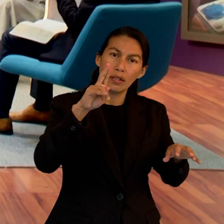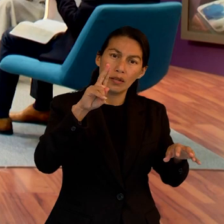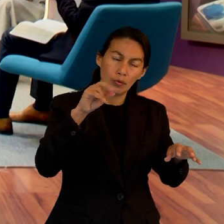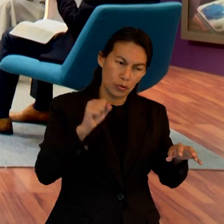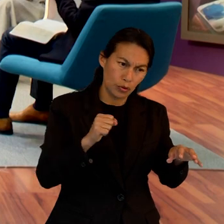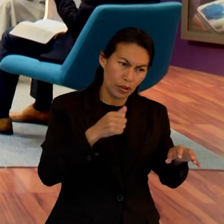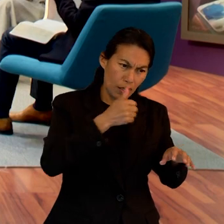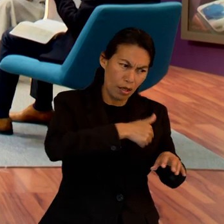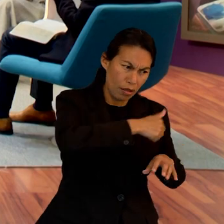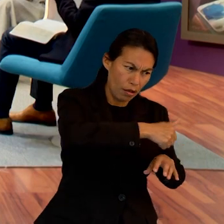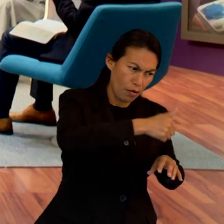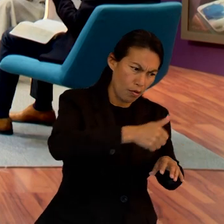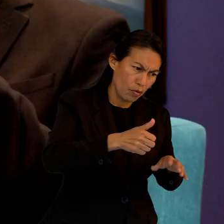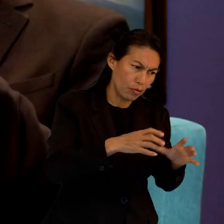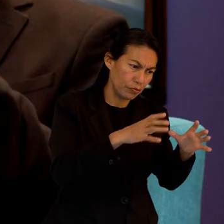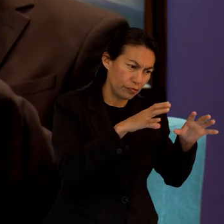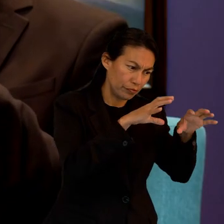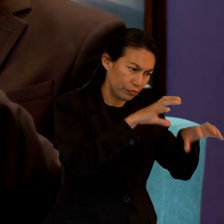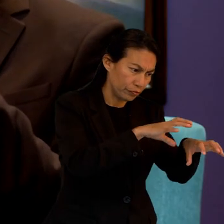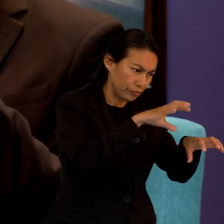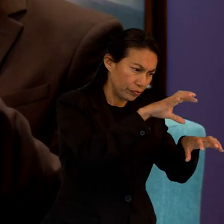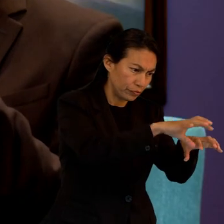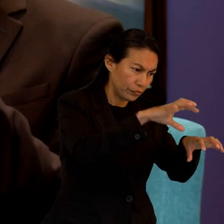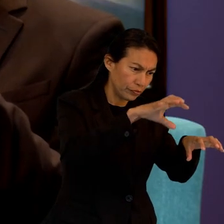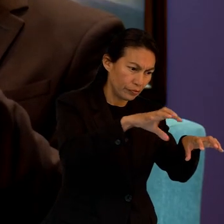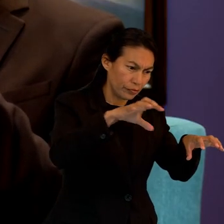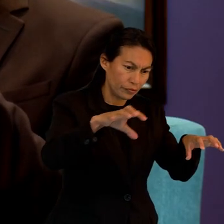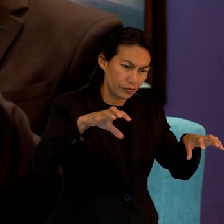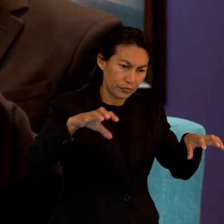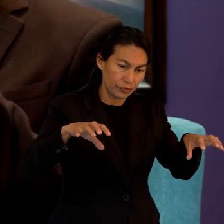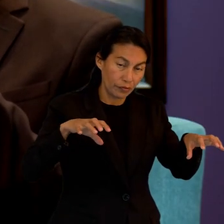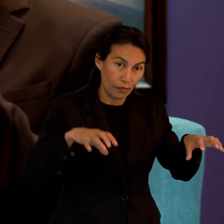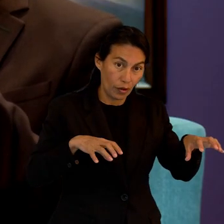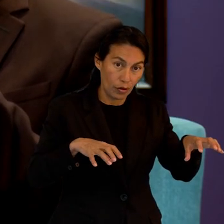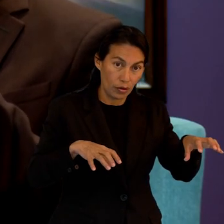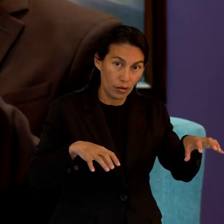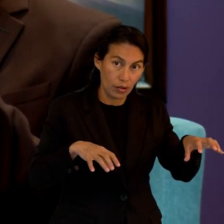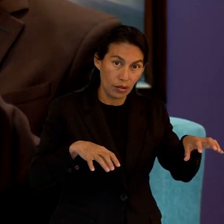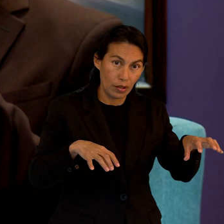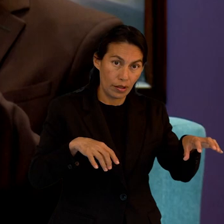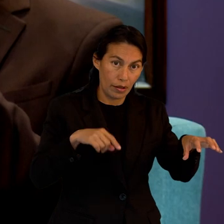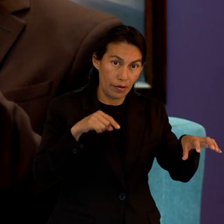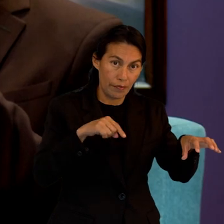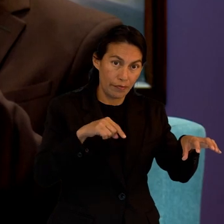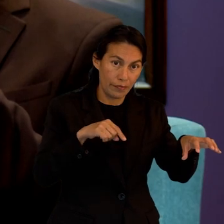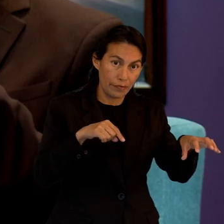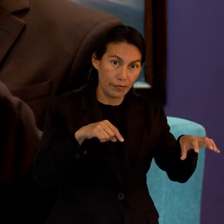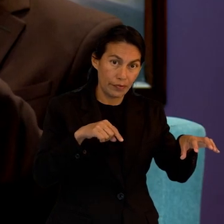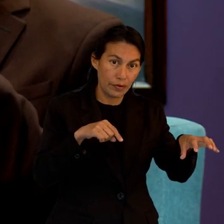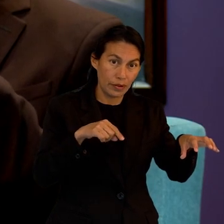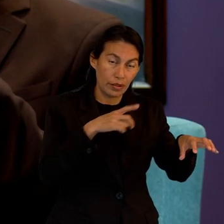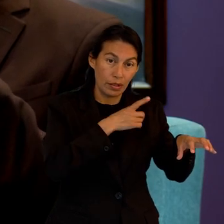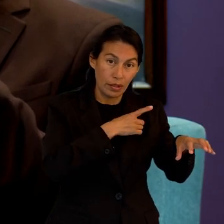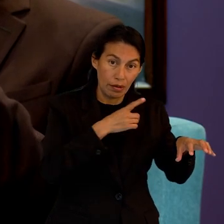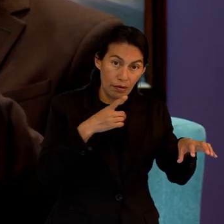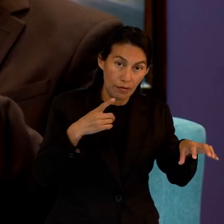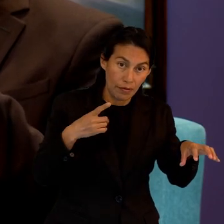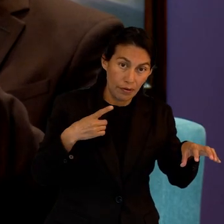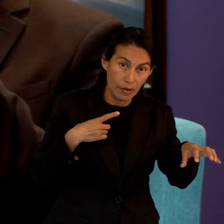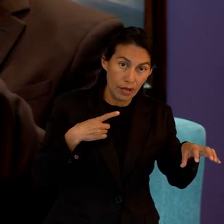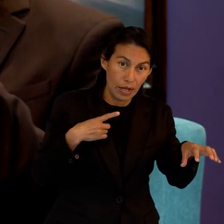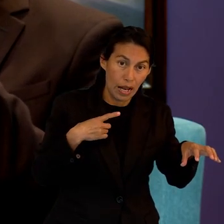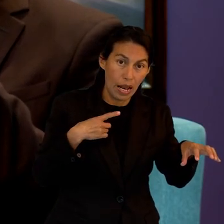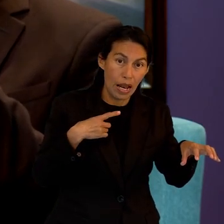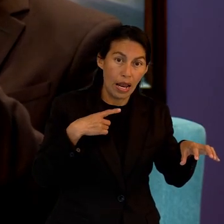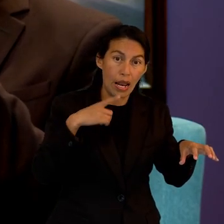perfecto el medio entonces para proteger el santuario y éste debía de acá